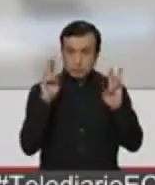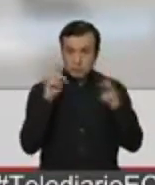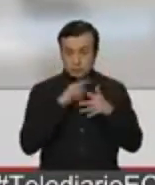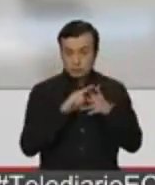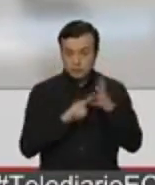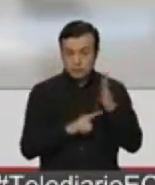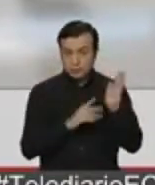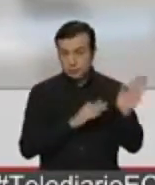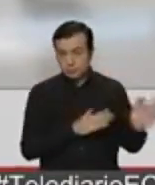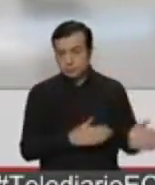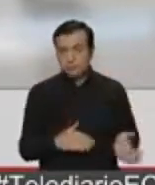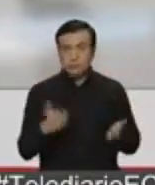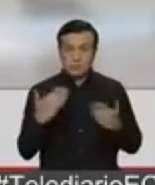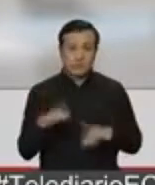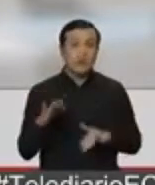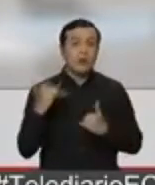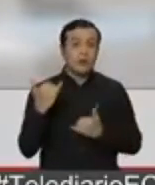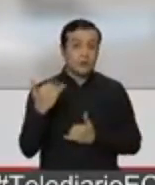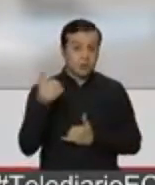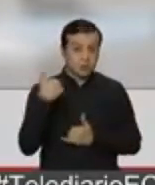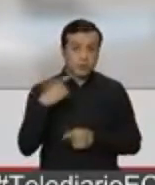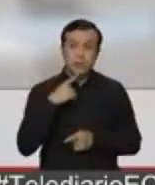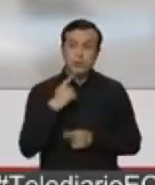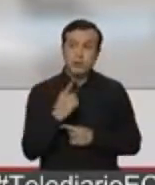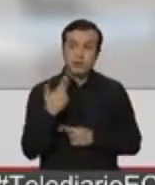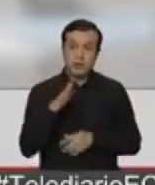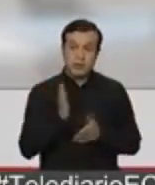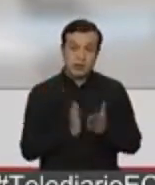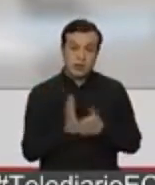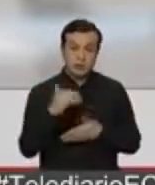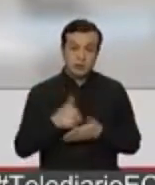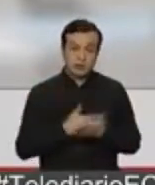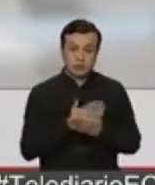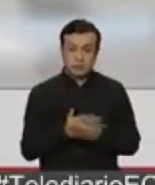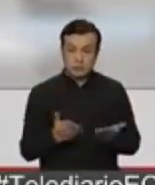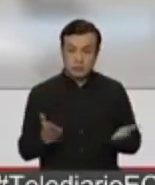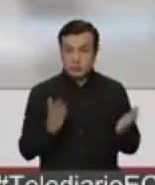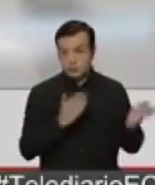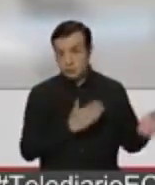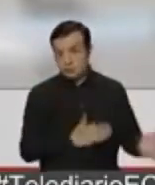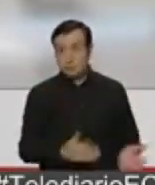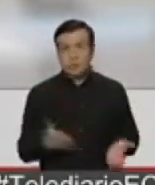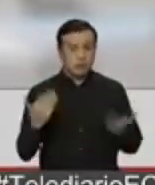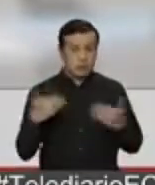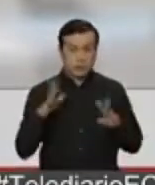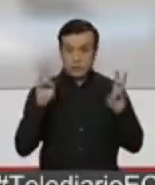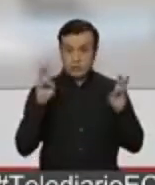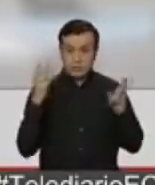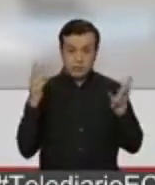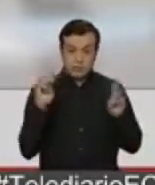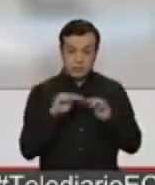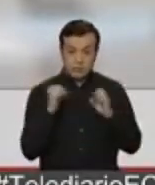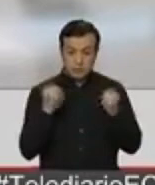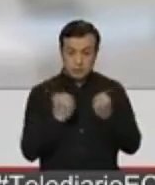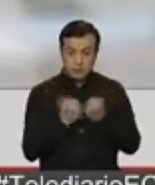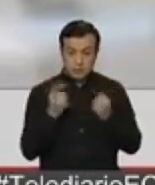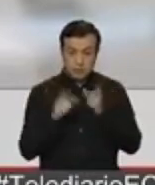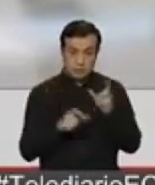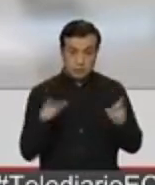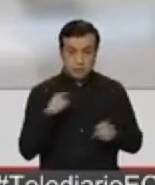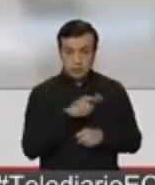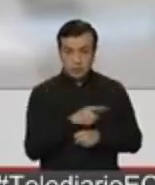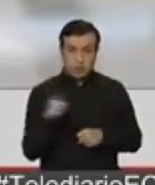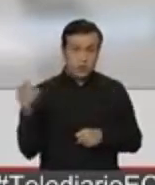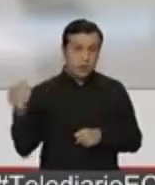esa política pública hoy contamos con una política pública de acceso a financiamiento que tiene que ver mucho con la inclusión económica y productiva de las personas jóvenes